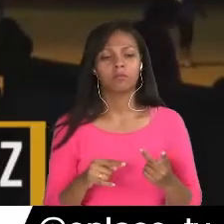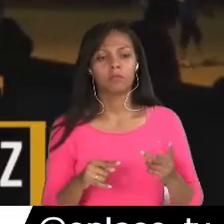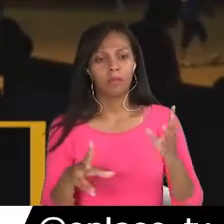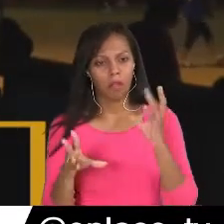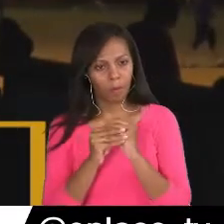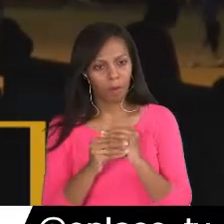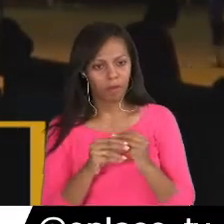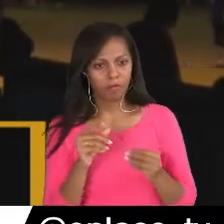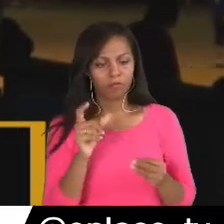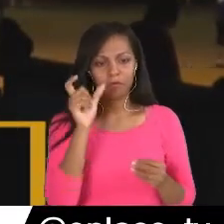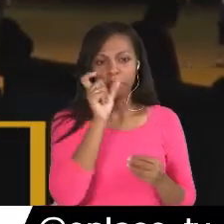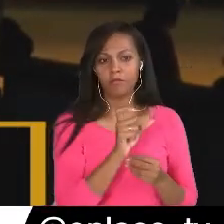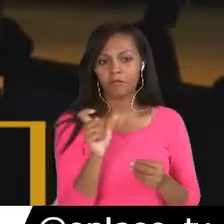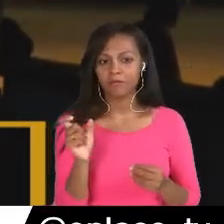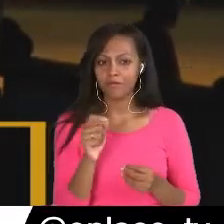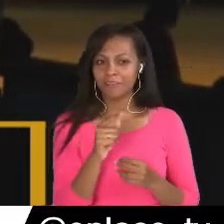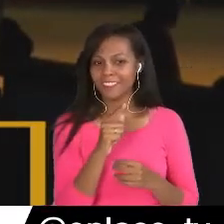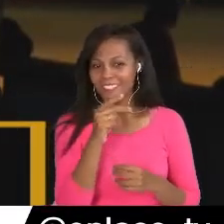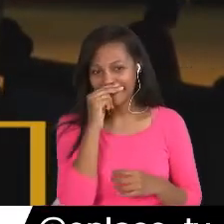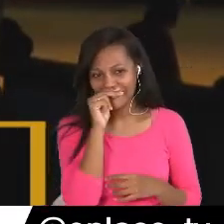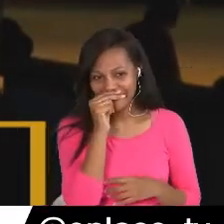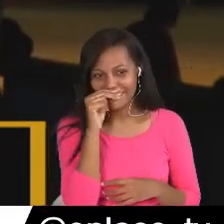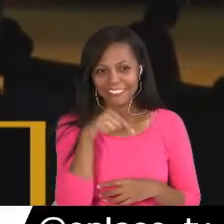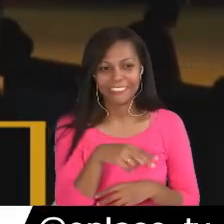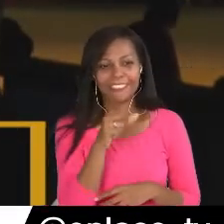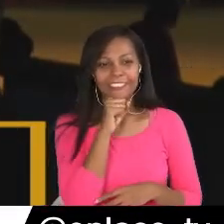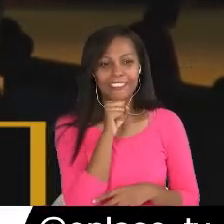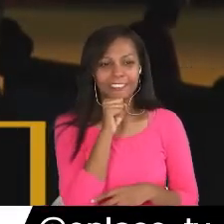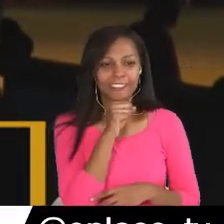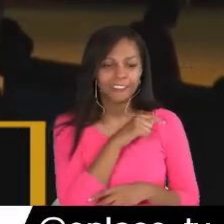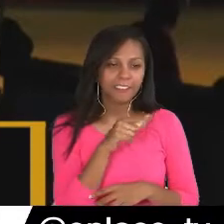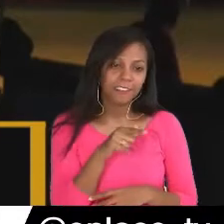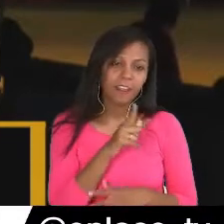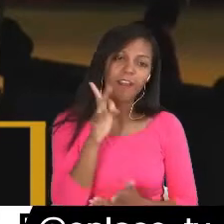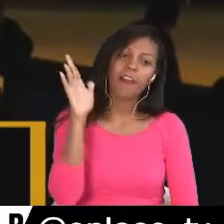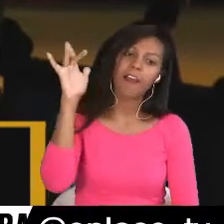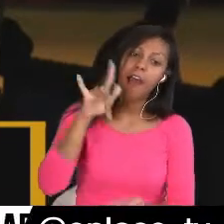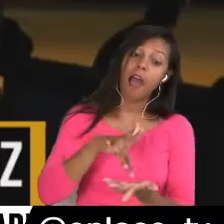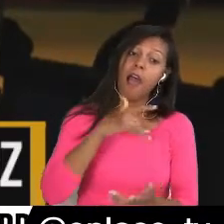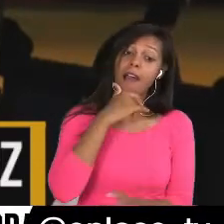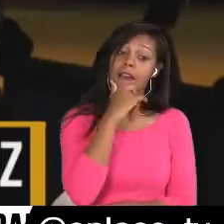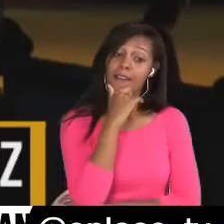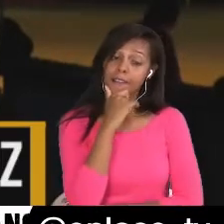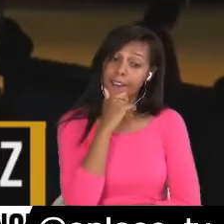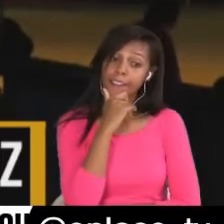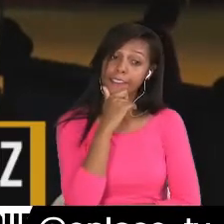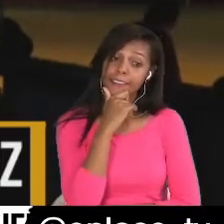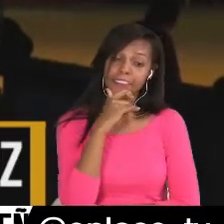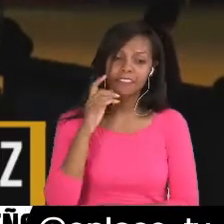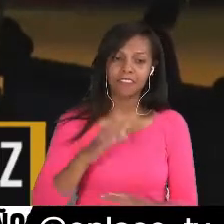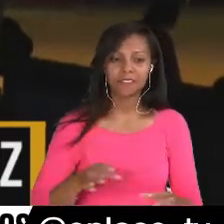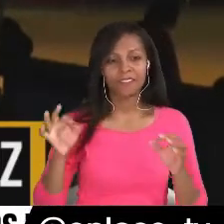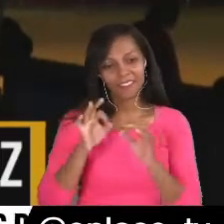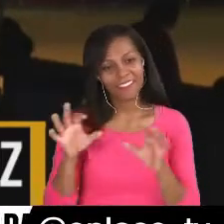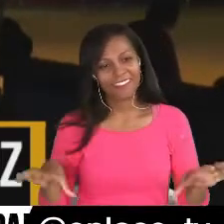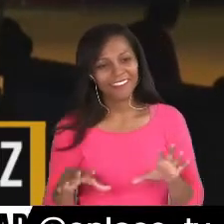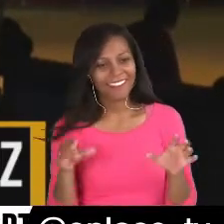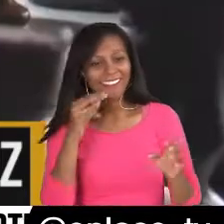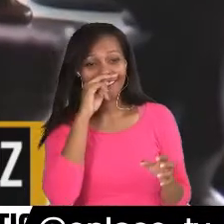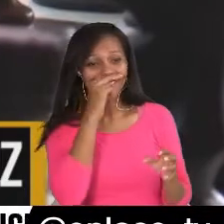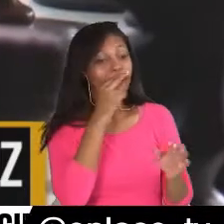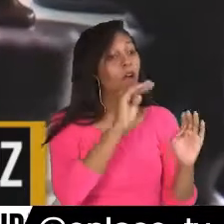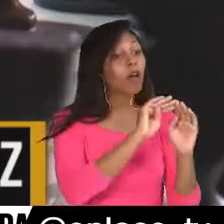de 5 o 6 niños de acá, de Barranca Bermeja, a ese torneo que es muy importante para el trabajo que se está haciendo en los colegios de Barranca